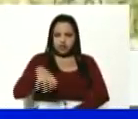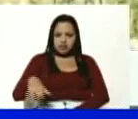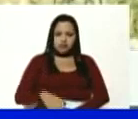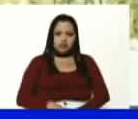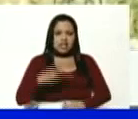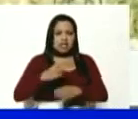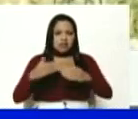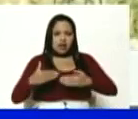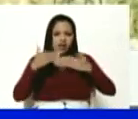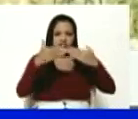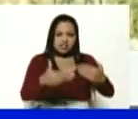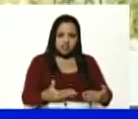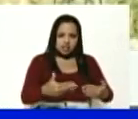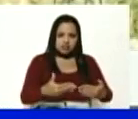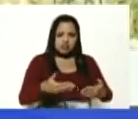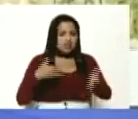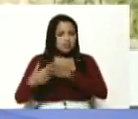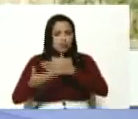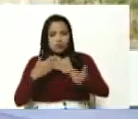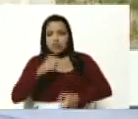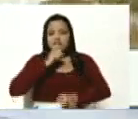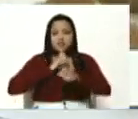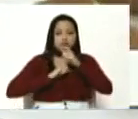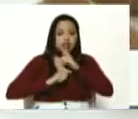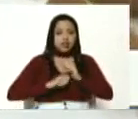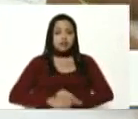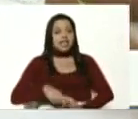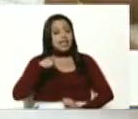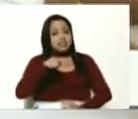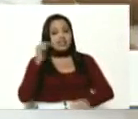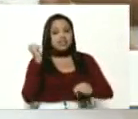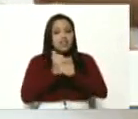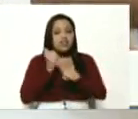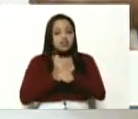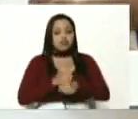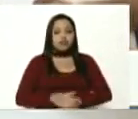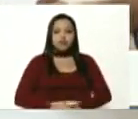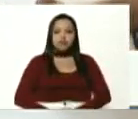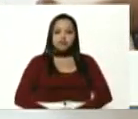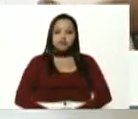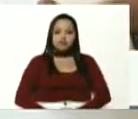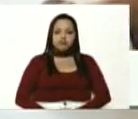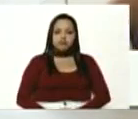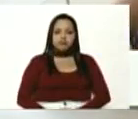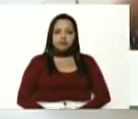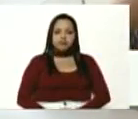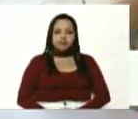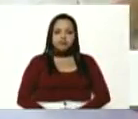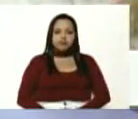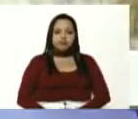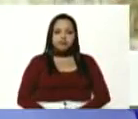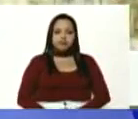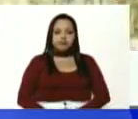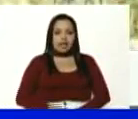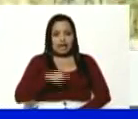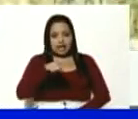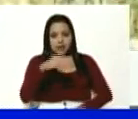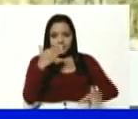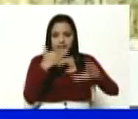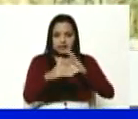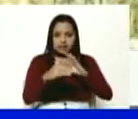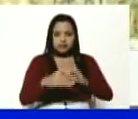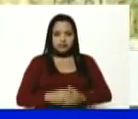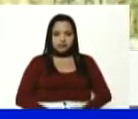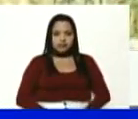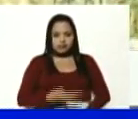dentro de la adversidad esta es la tarea entonces ese es nuestro mensaje señores